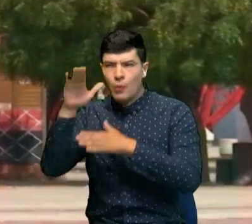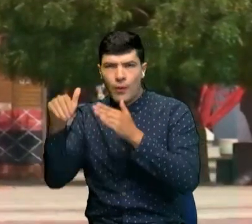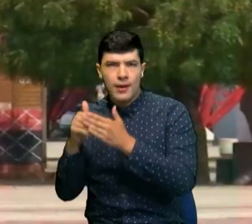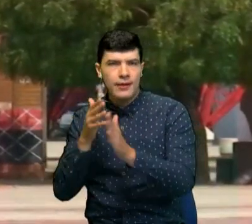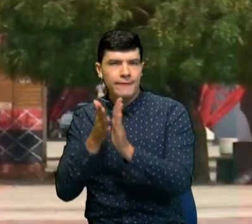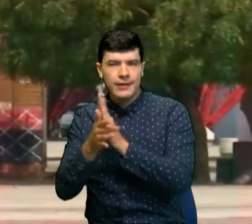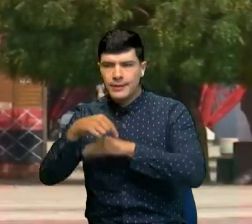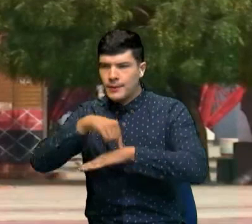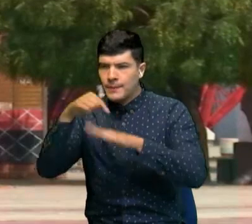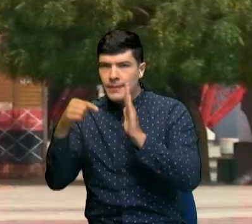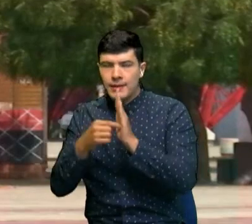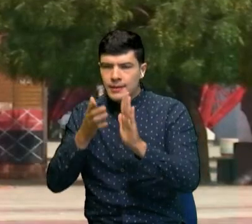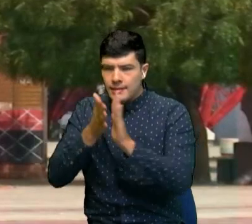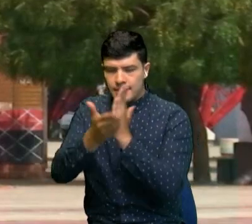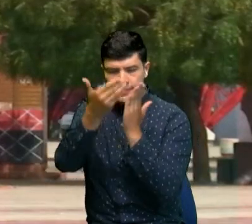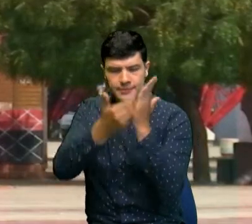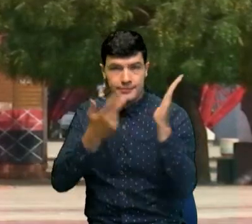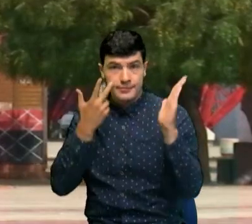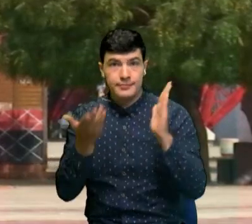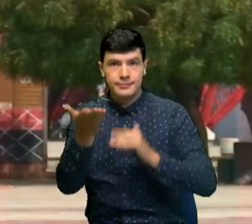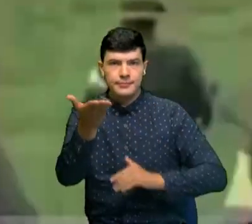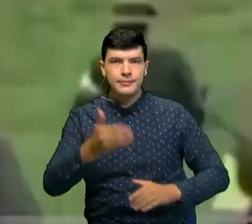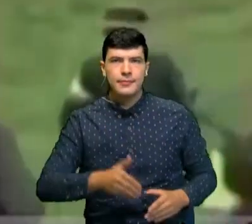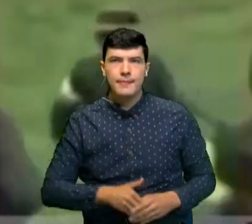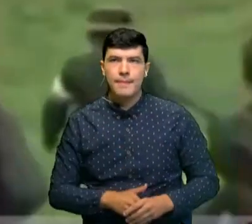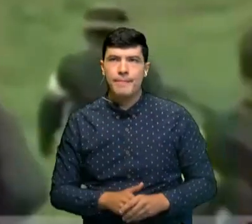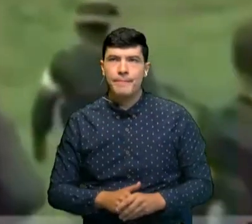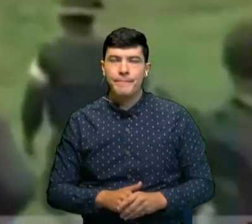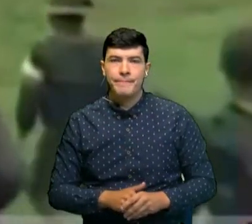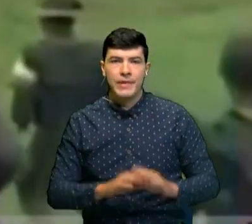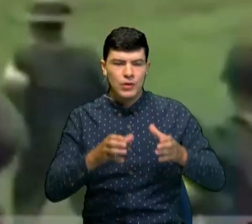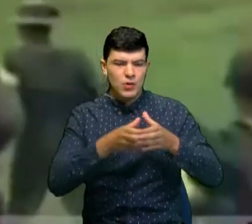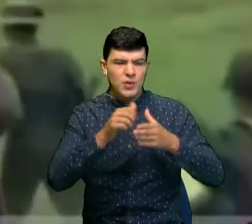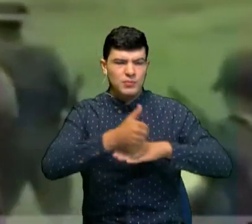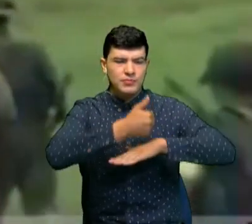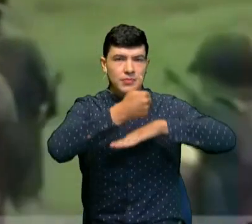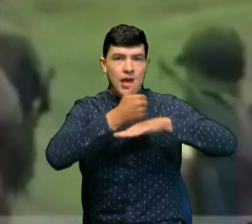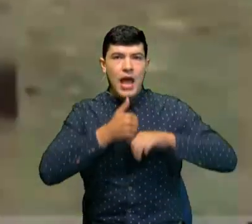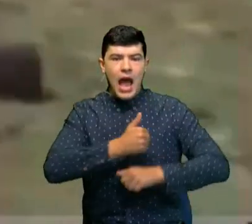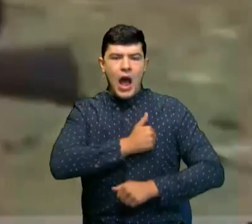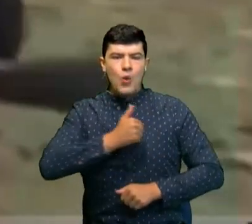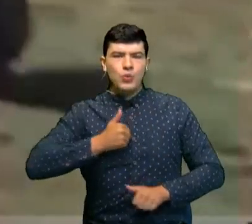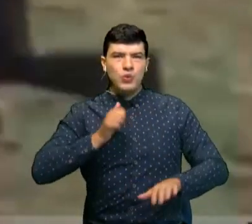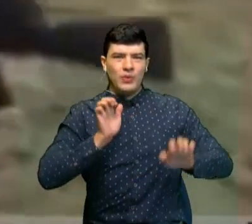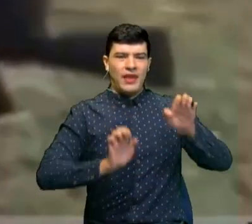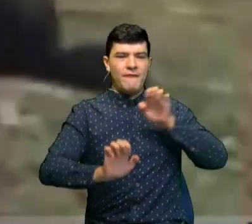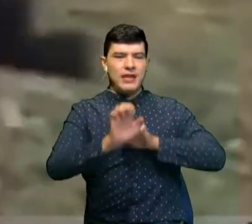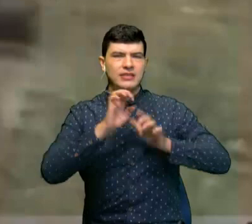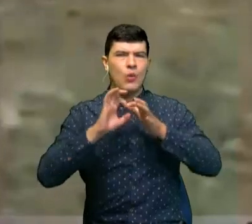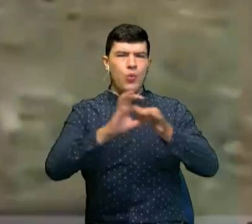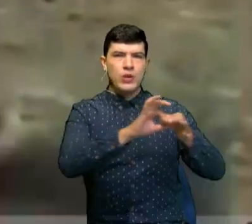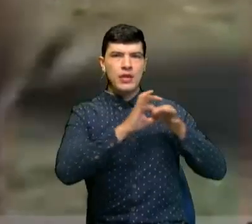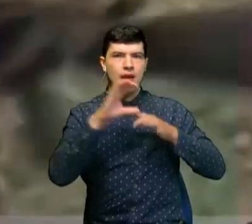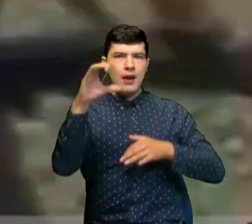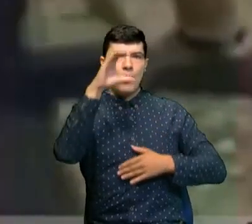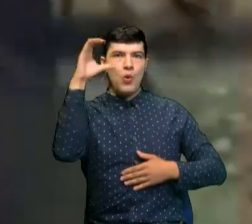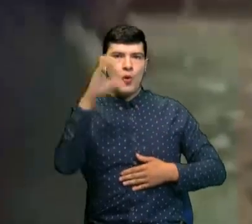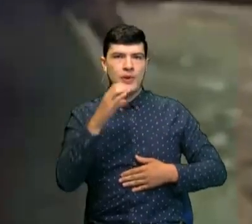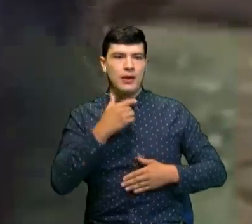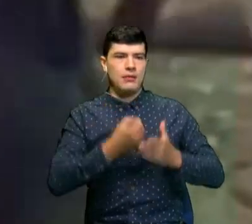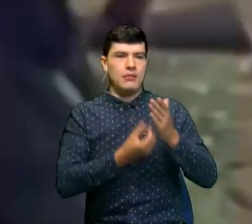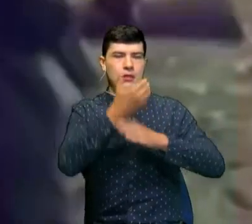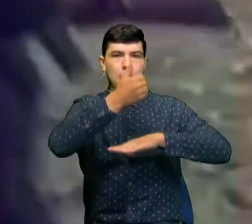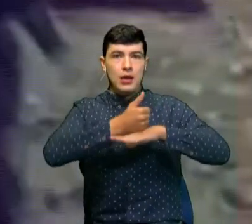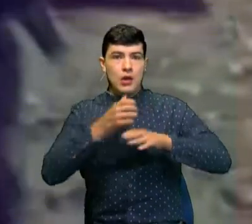de este documento a continuación el comando central de las autodefensas ünidas de colombia anunció que se creara el